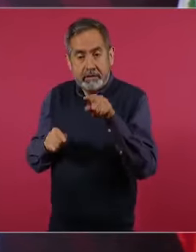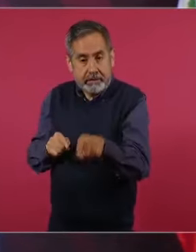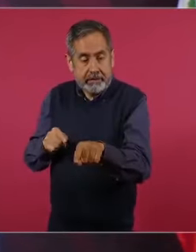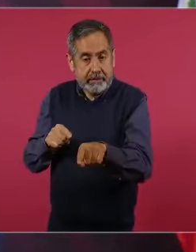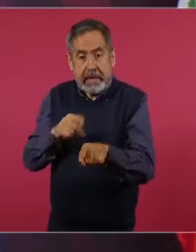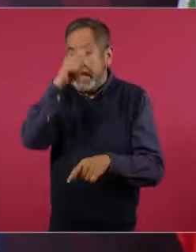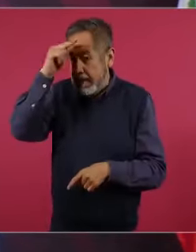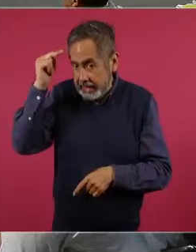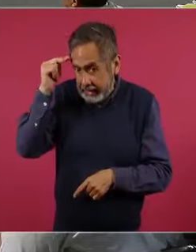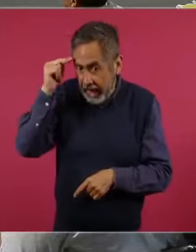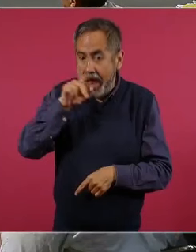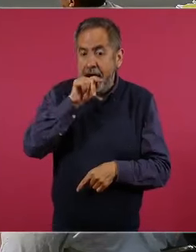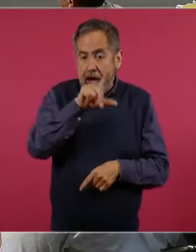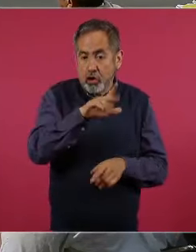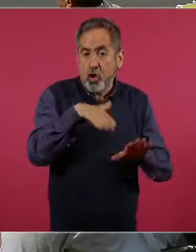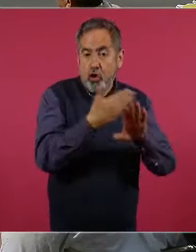Nayarit.